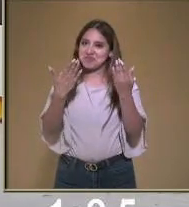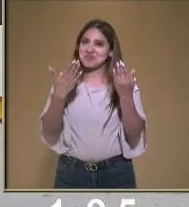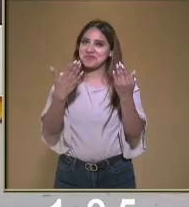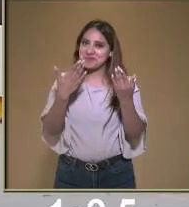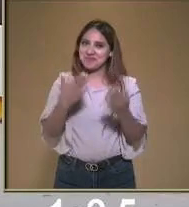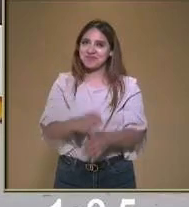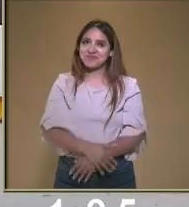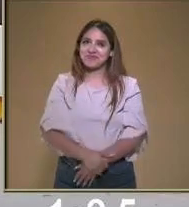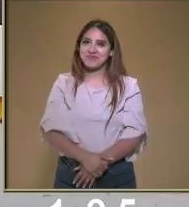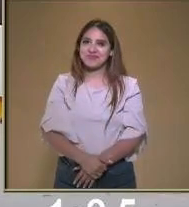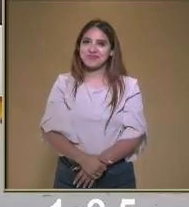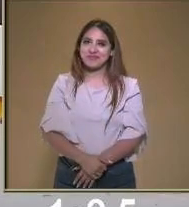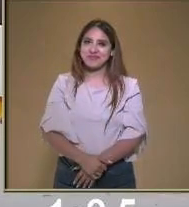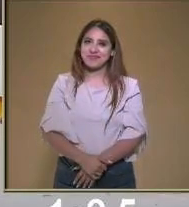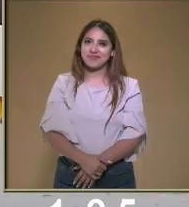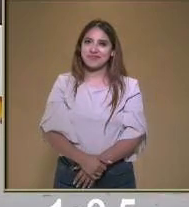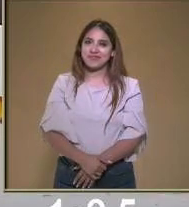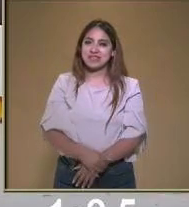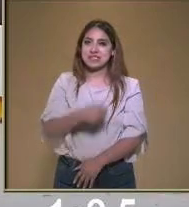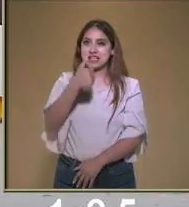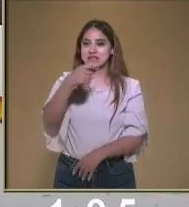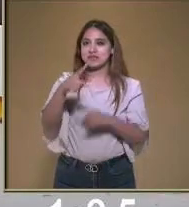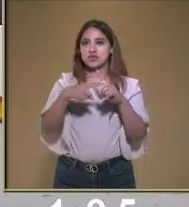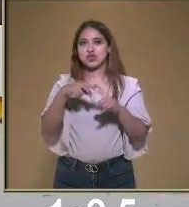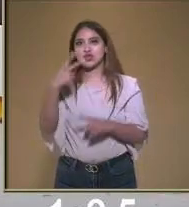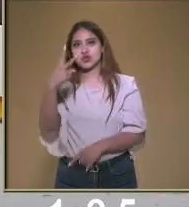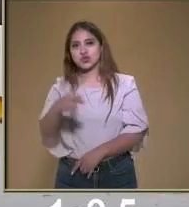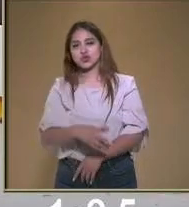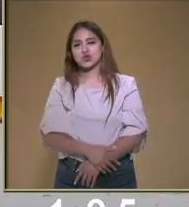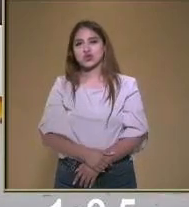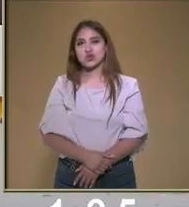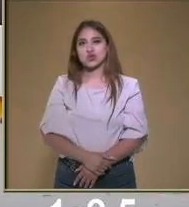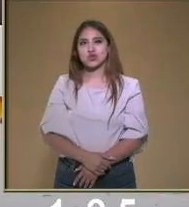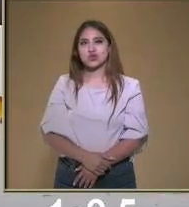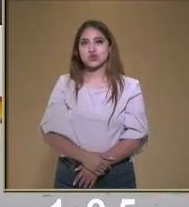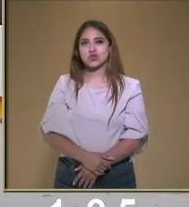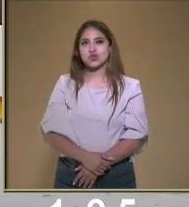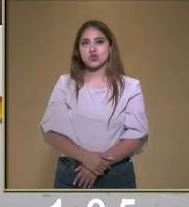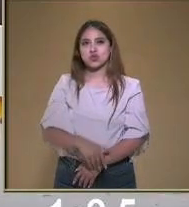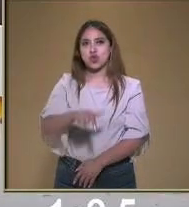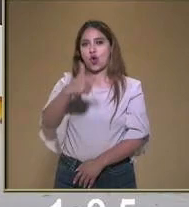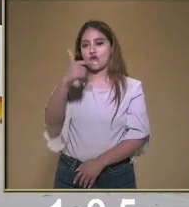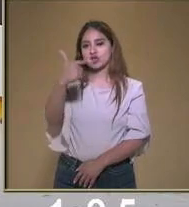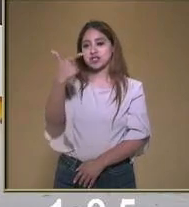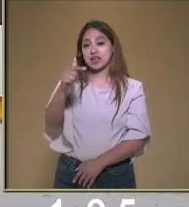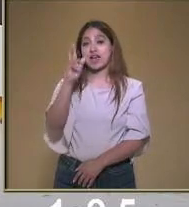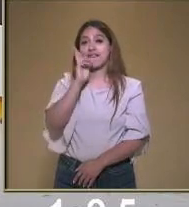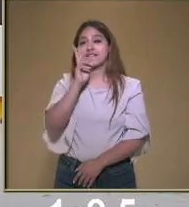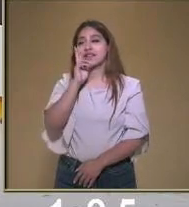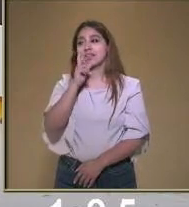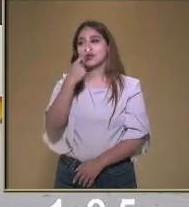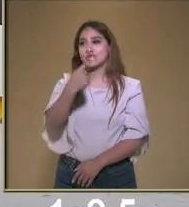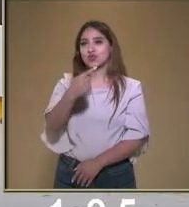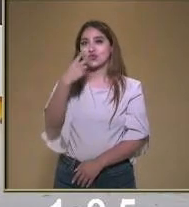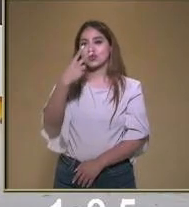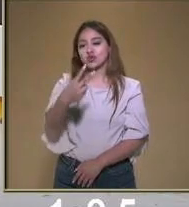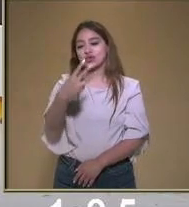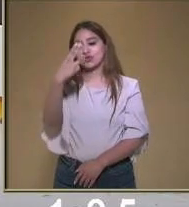tres. Seis. Por dos. ¿Verdad? ¿Por dos? Sí. 12. 12, a ver.